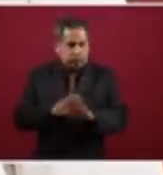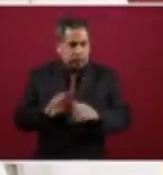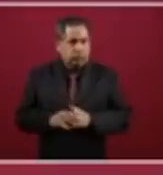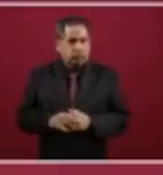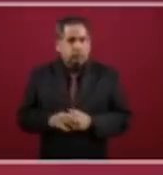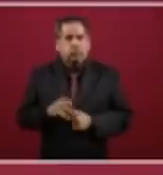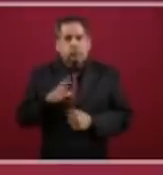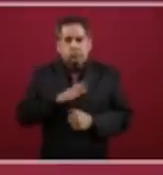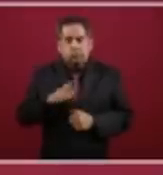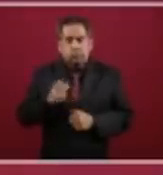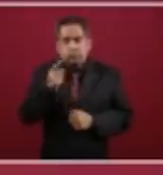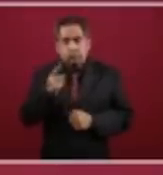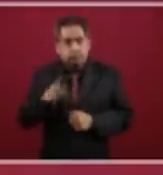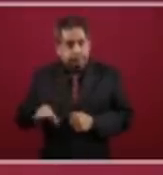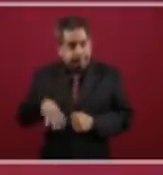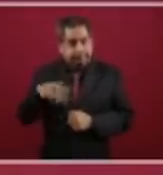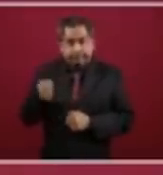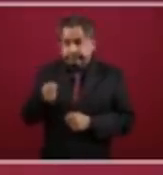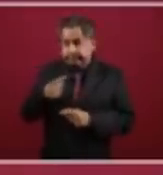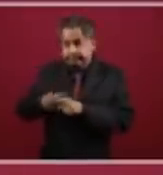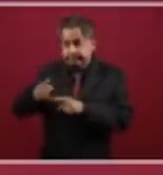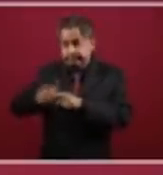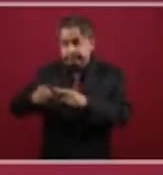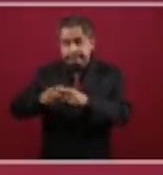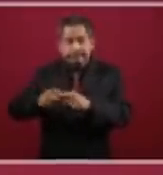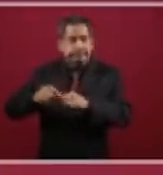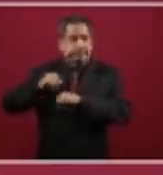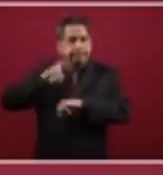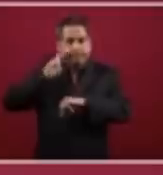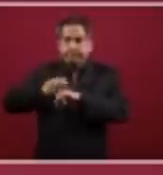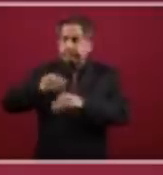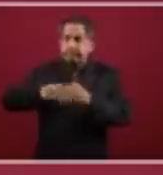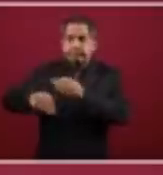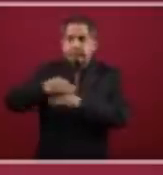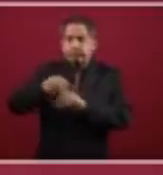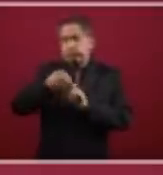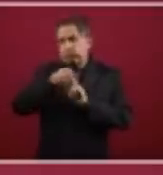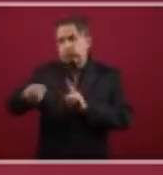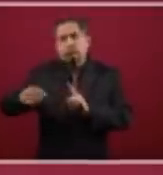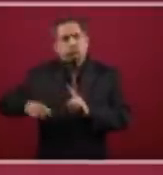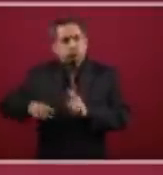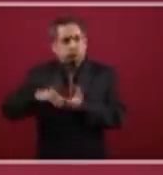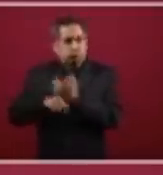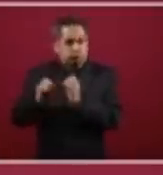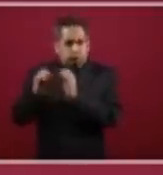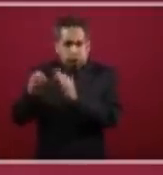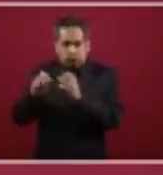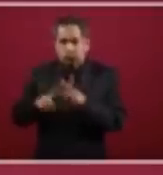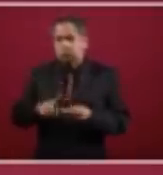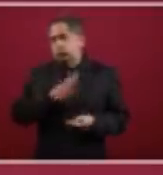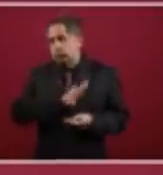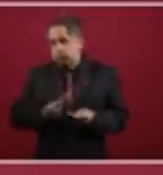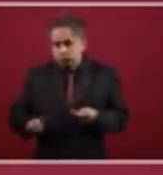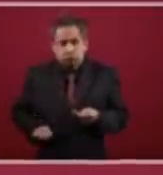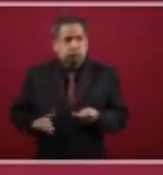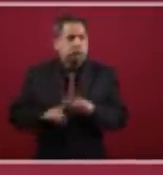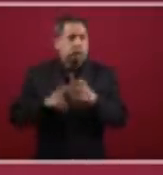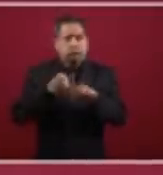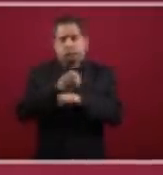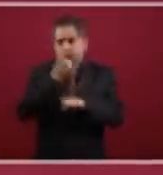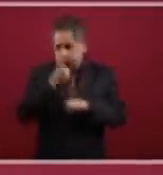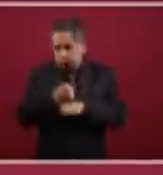reconocer que hay un esfuerzo de todos los órganos de gobierno, órdenes de gobierno, los municipios, los